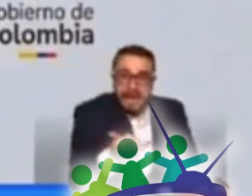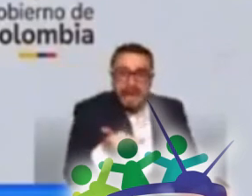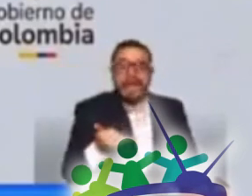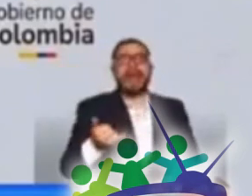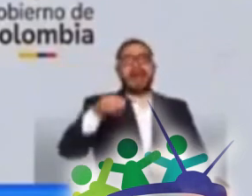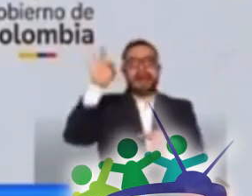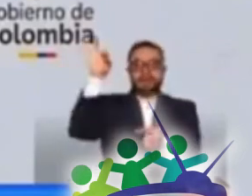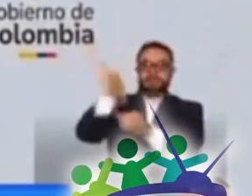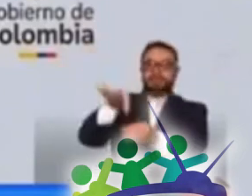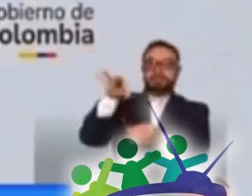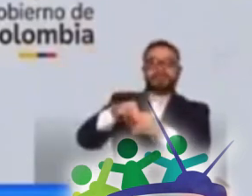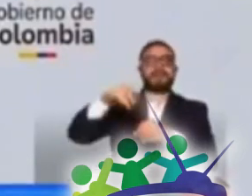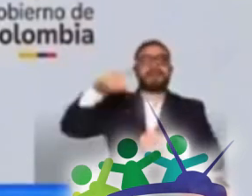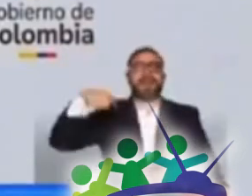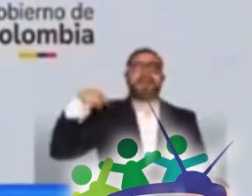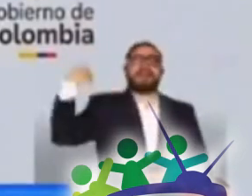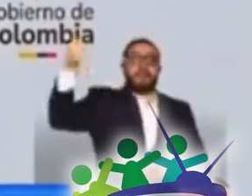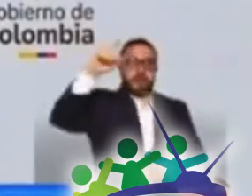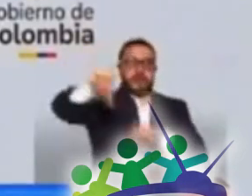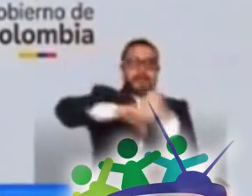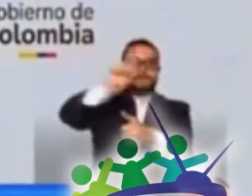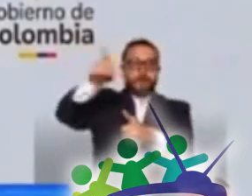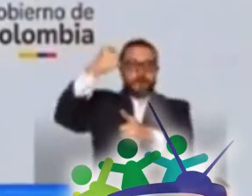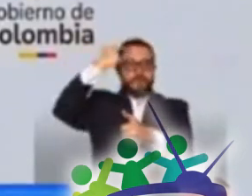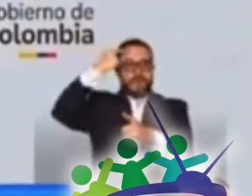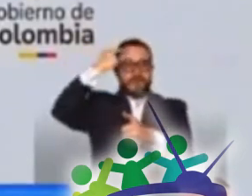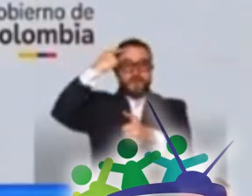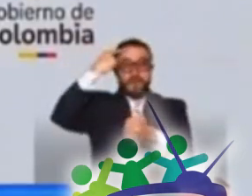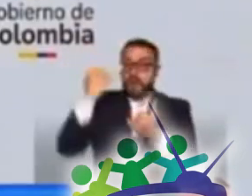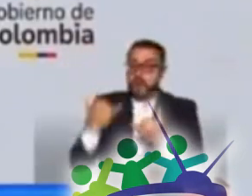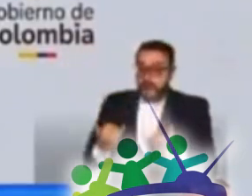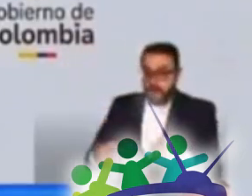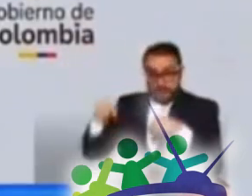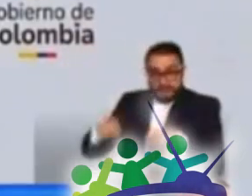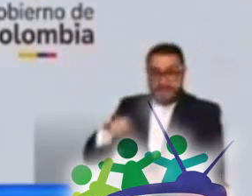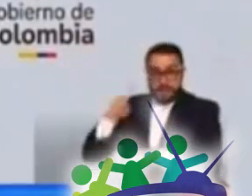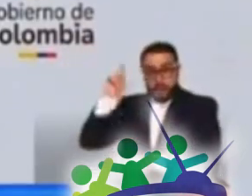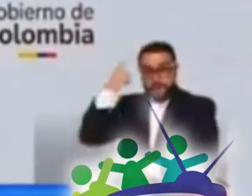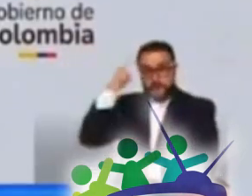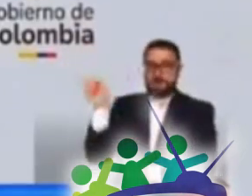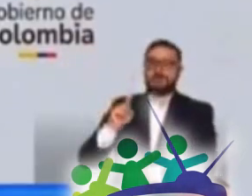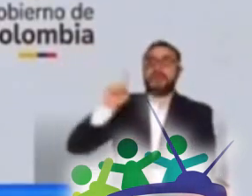elegiría en el próximo gobierno, no en este gobierno.